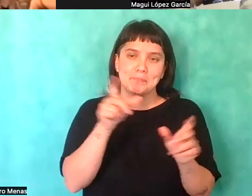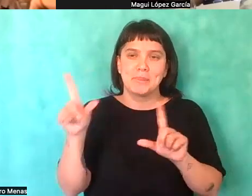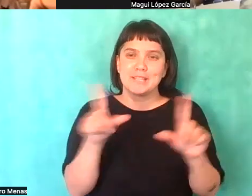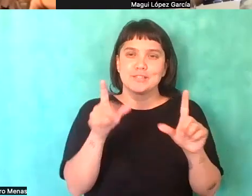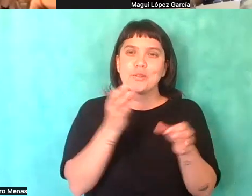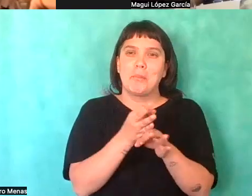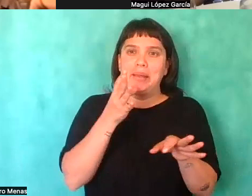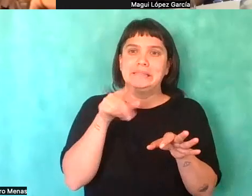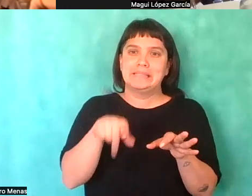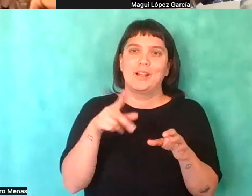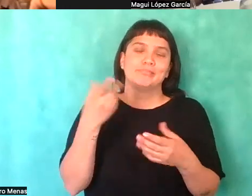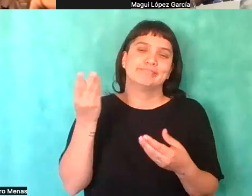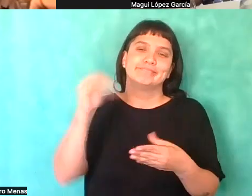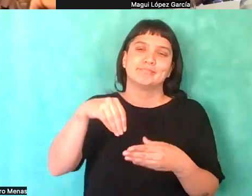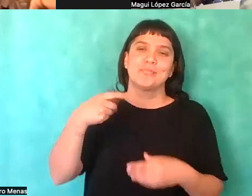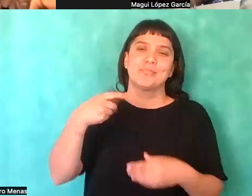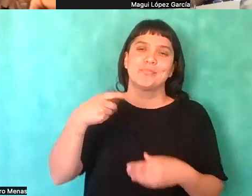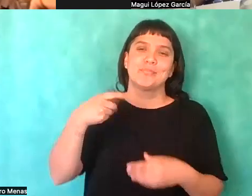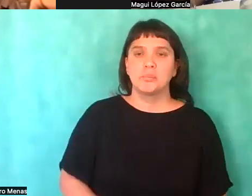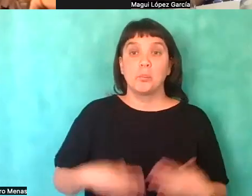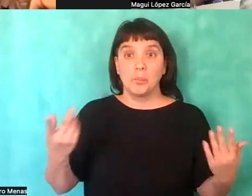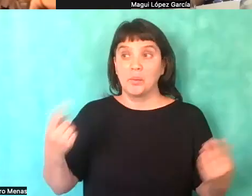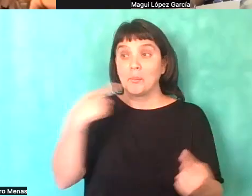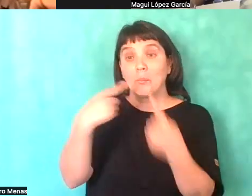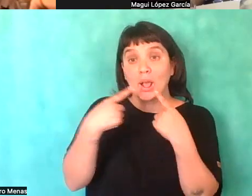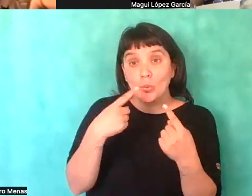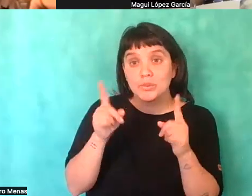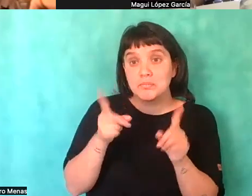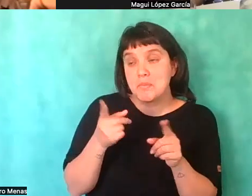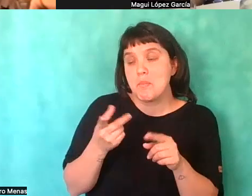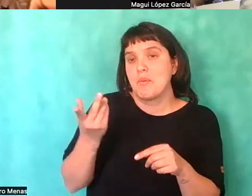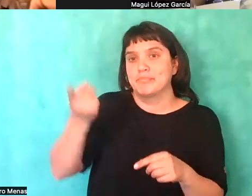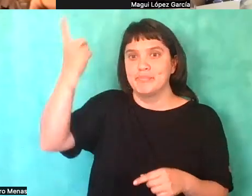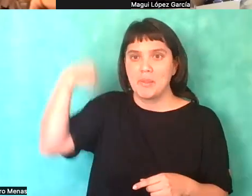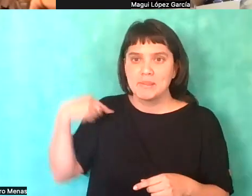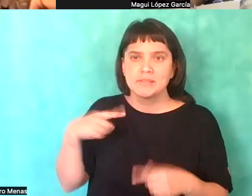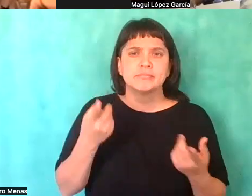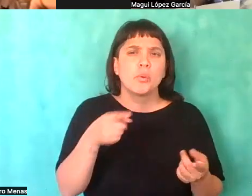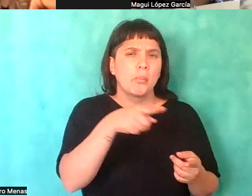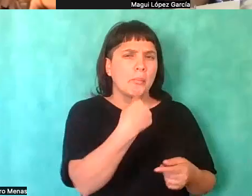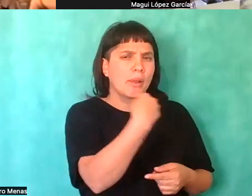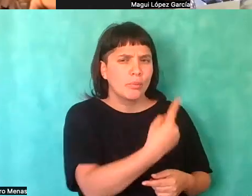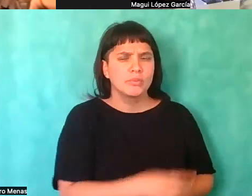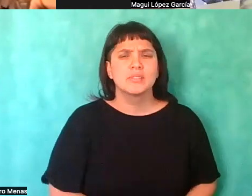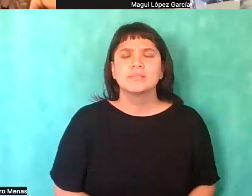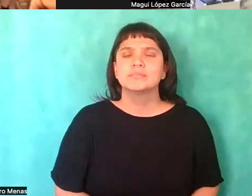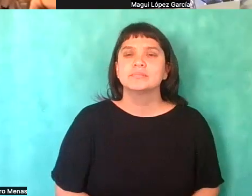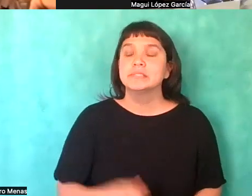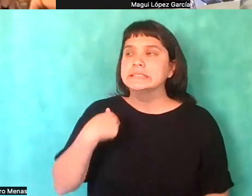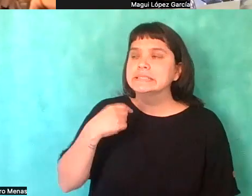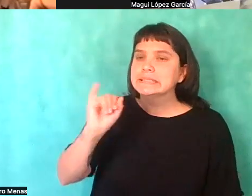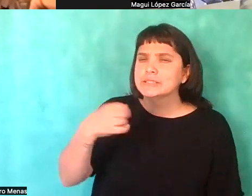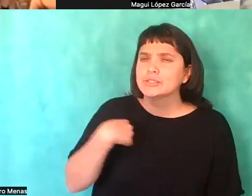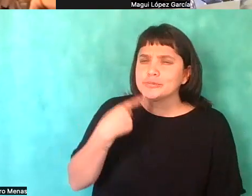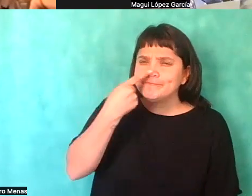Pronto. Vamos a seguir haciéndole algunas preguntas que nos quedaron de la vez pasada. ¿Vos tenías una nota? Sí, yo me quedé muy